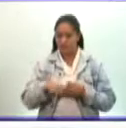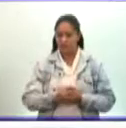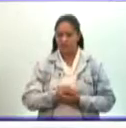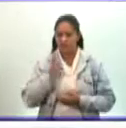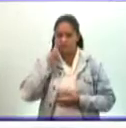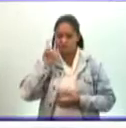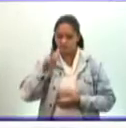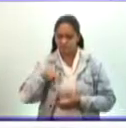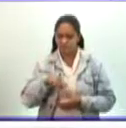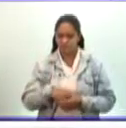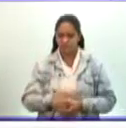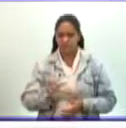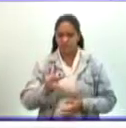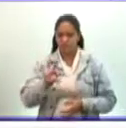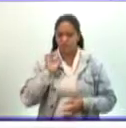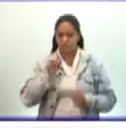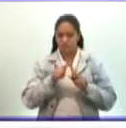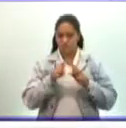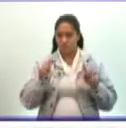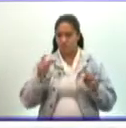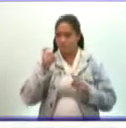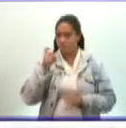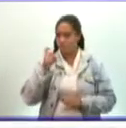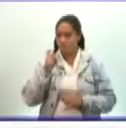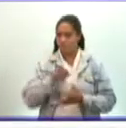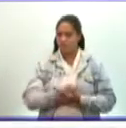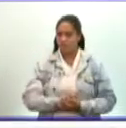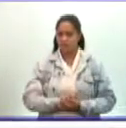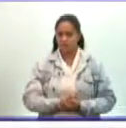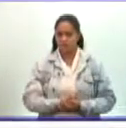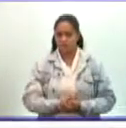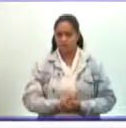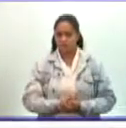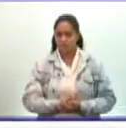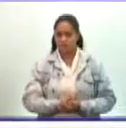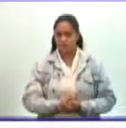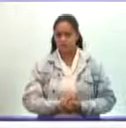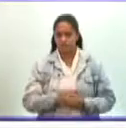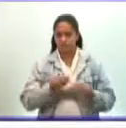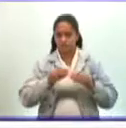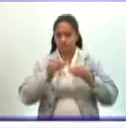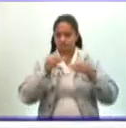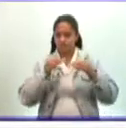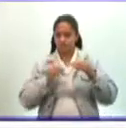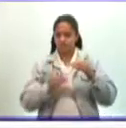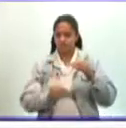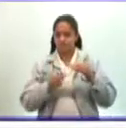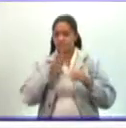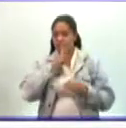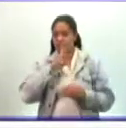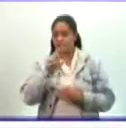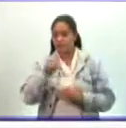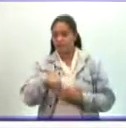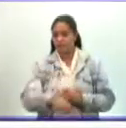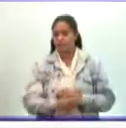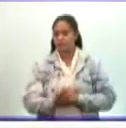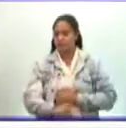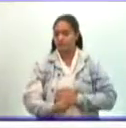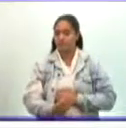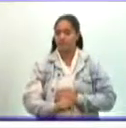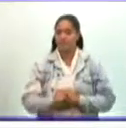del segmento X? Vamos entonces a proceder a resolver el